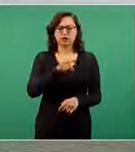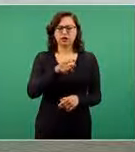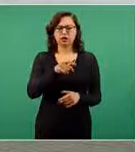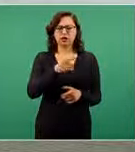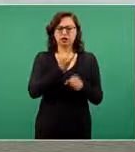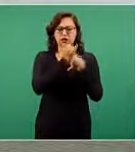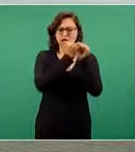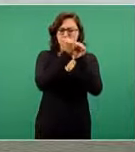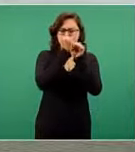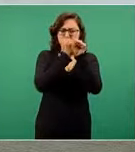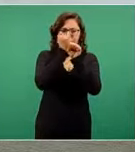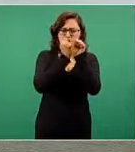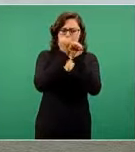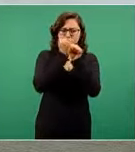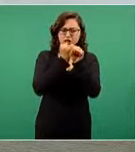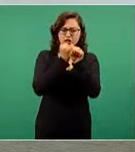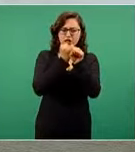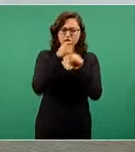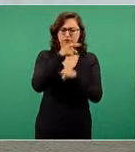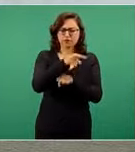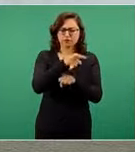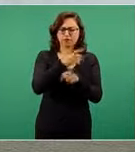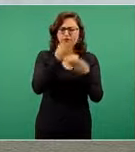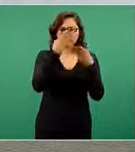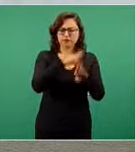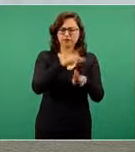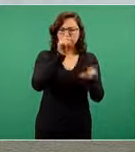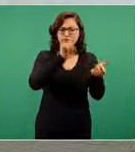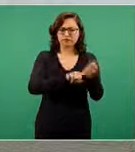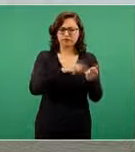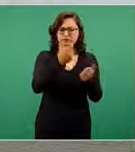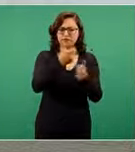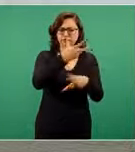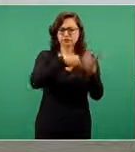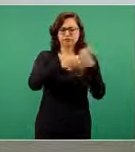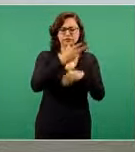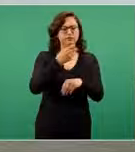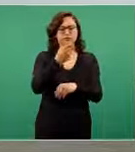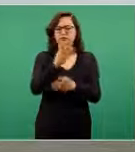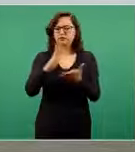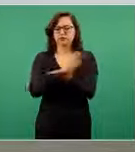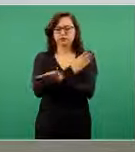investigaciones sobre el lavado de dinero, pero esto no, esto es otra cosa.